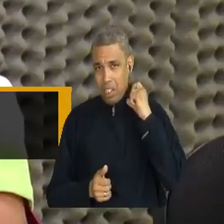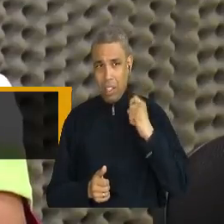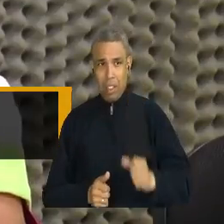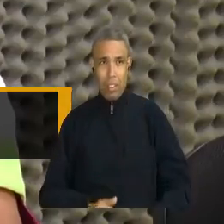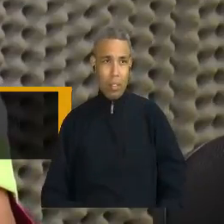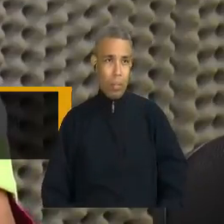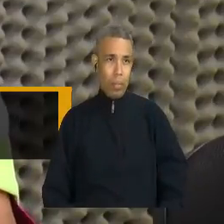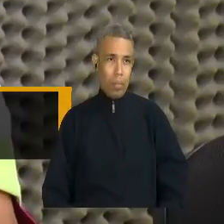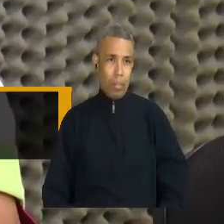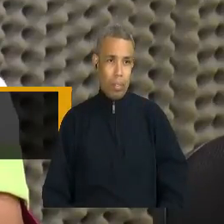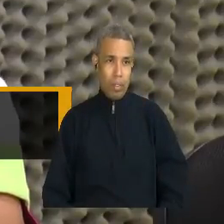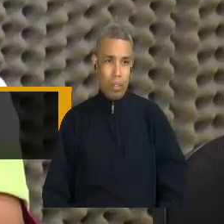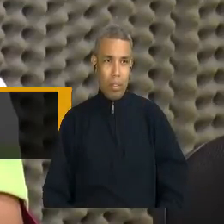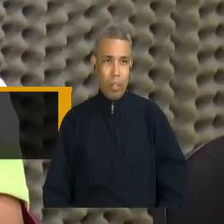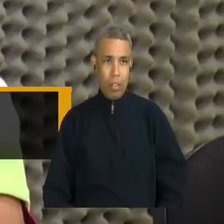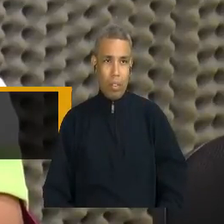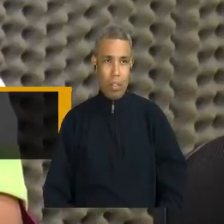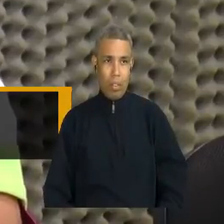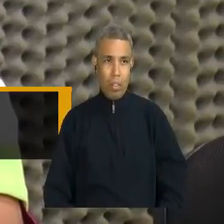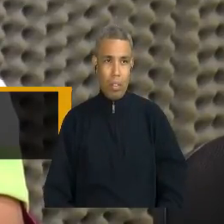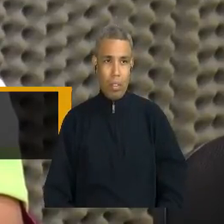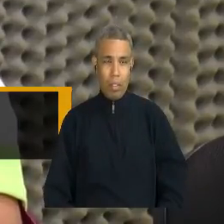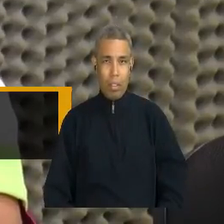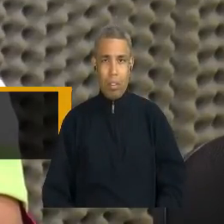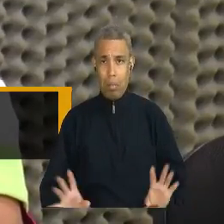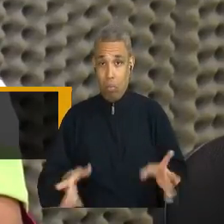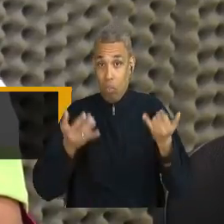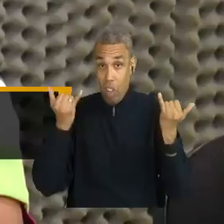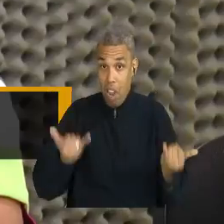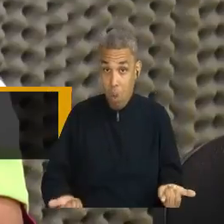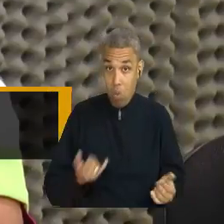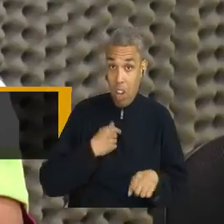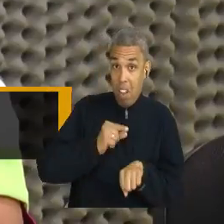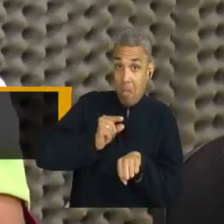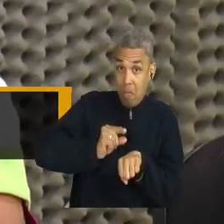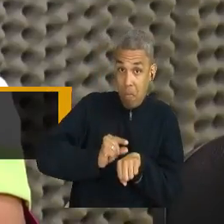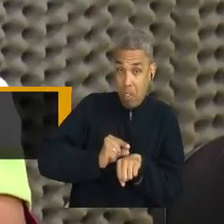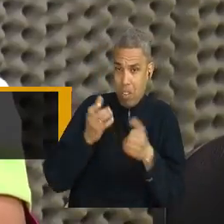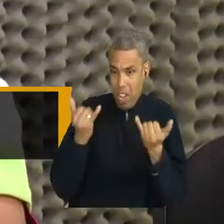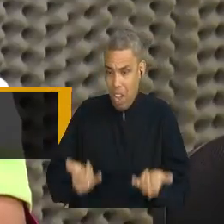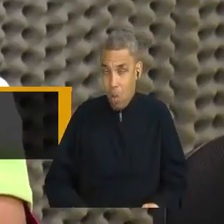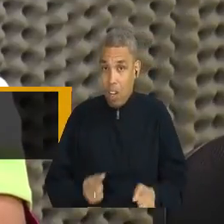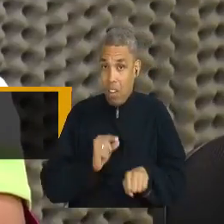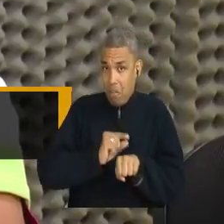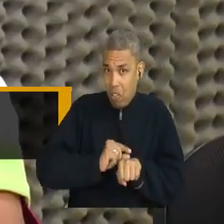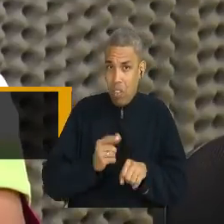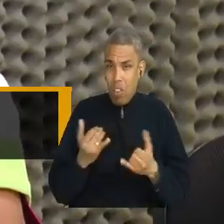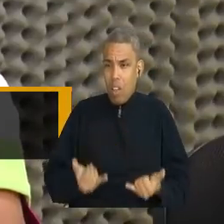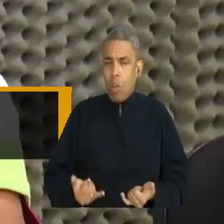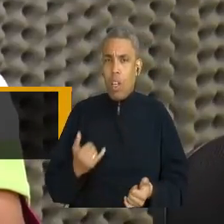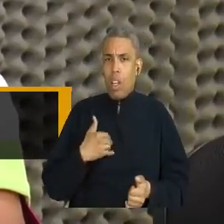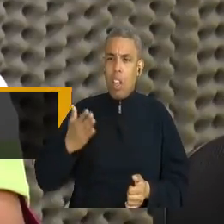apenas en el lanzamiento de la fundación en Barranca, pues no tenemos una fecha, pero sí queremos